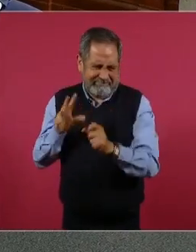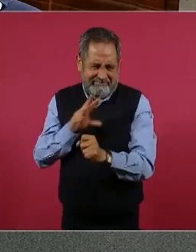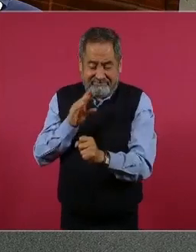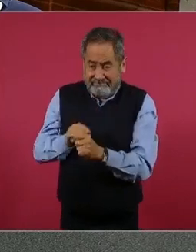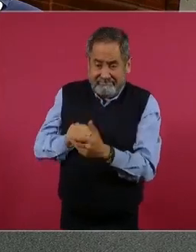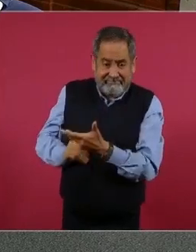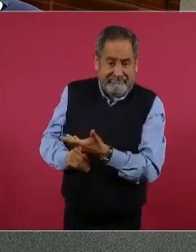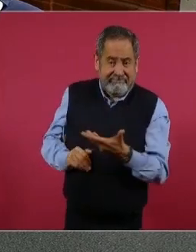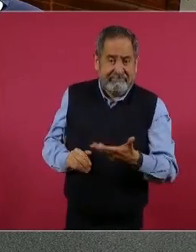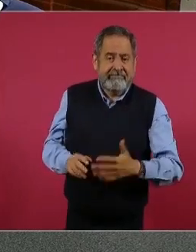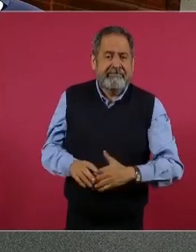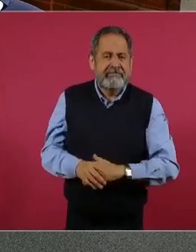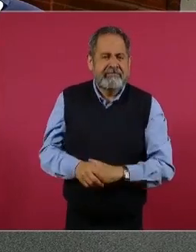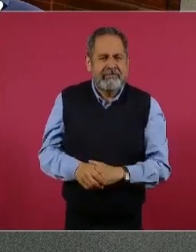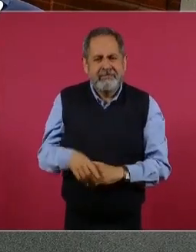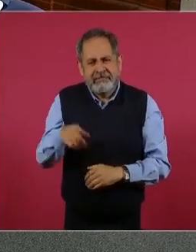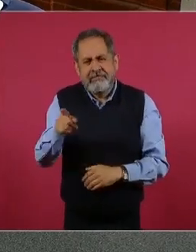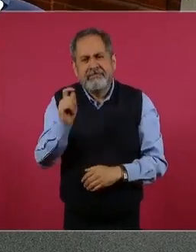¿Tú qué